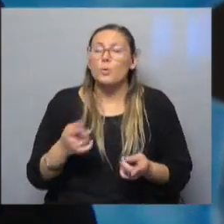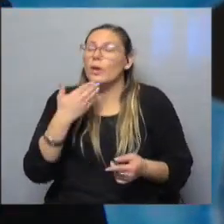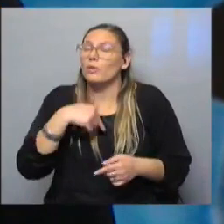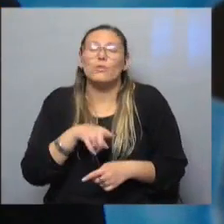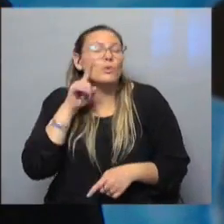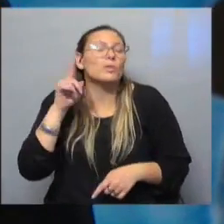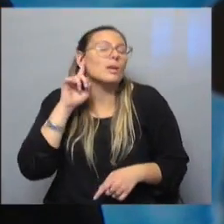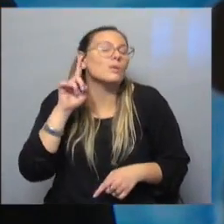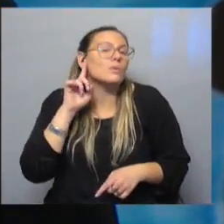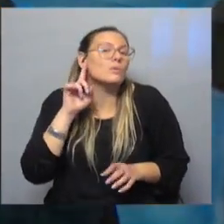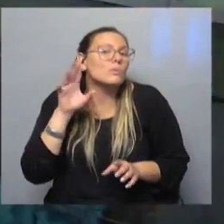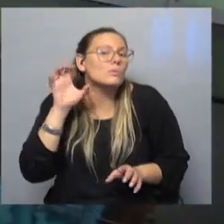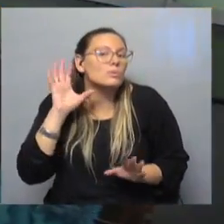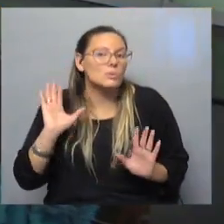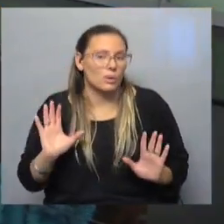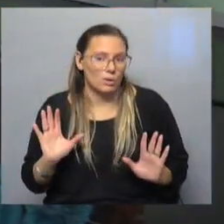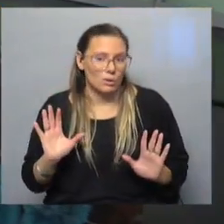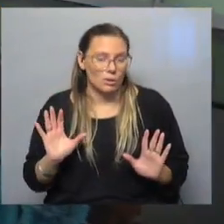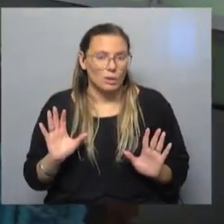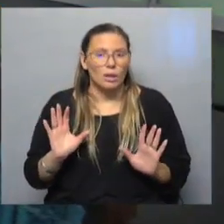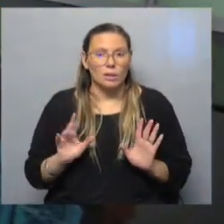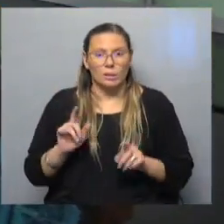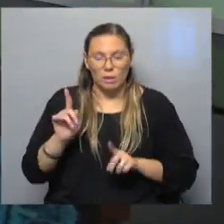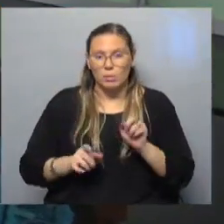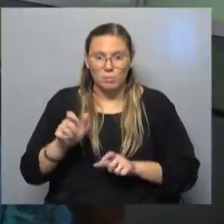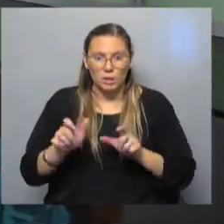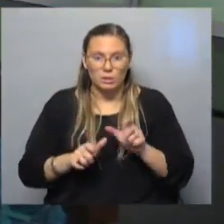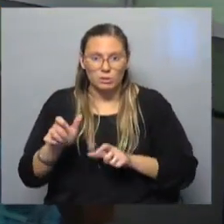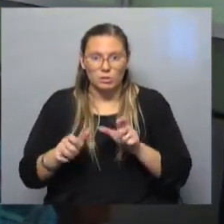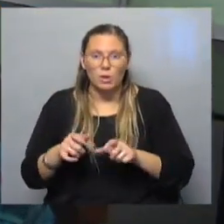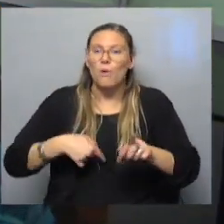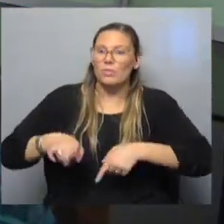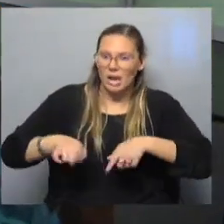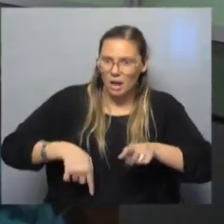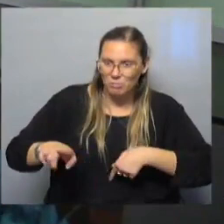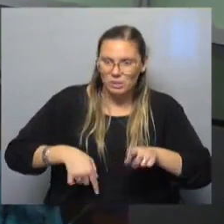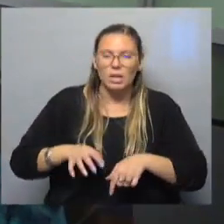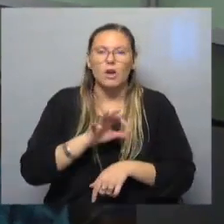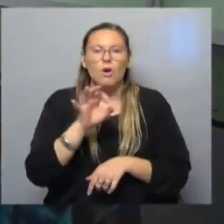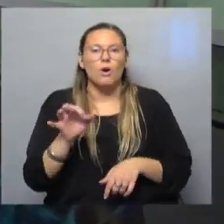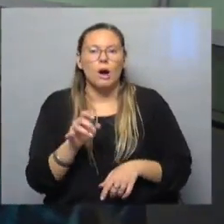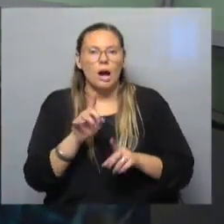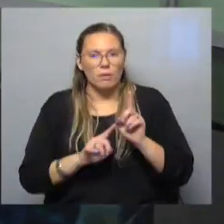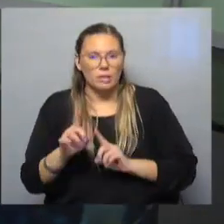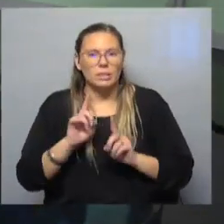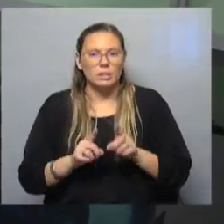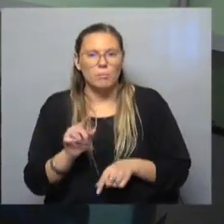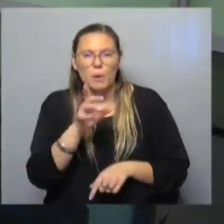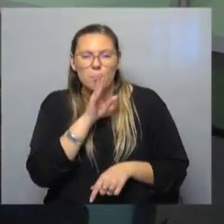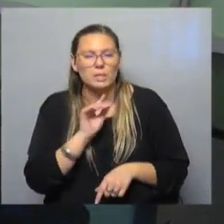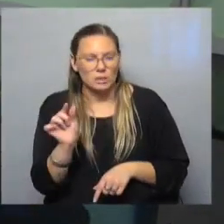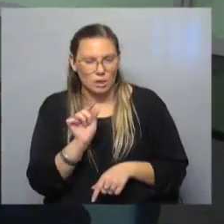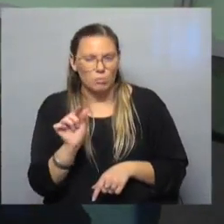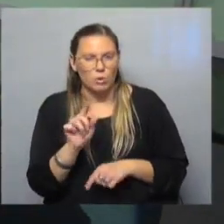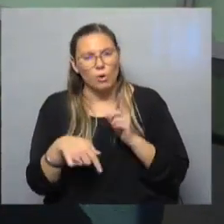escucho. Claro. O la atención al público también muchas veces, cuando vas a hacer un trámite o algo, a veces también es como poca paciencia del otro